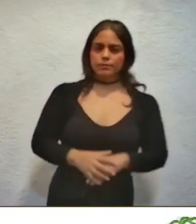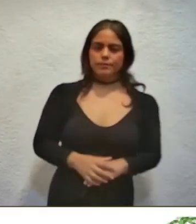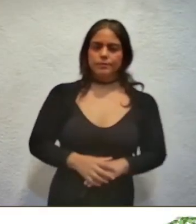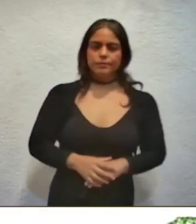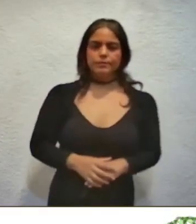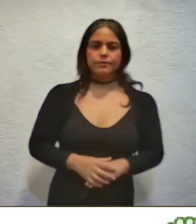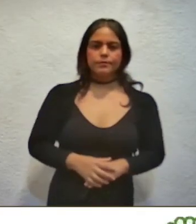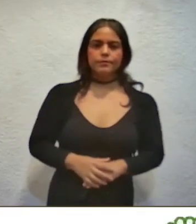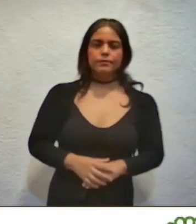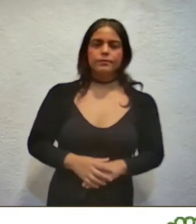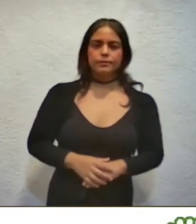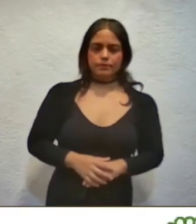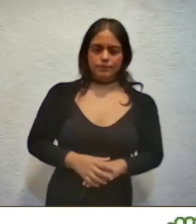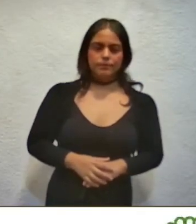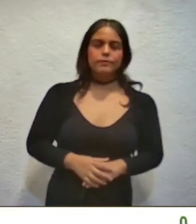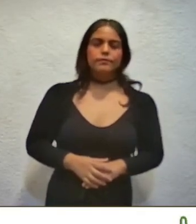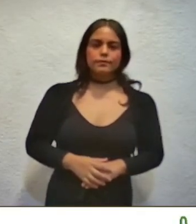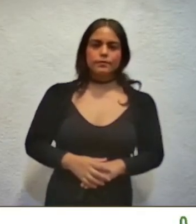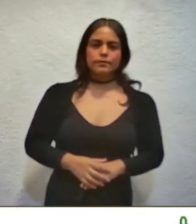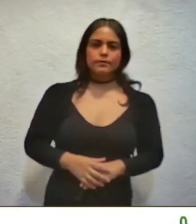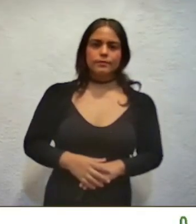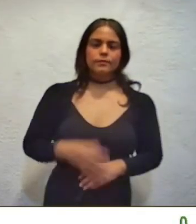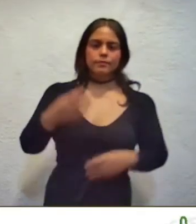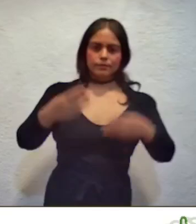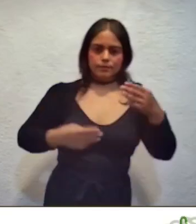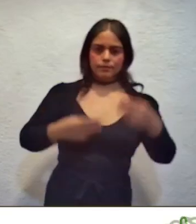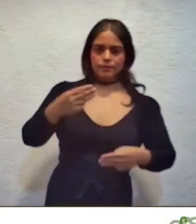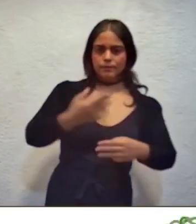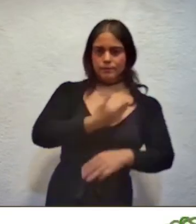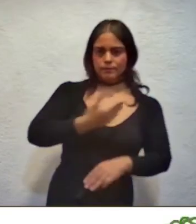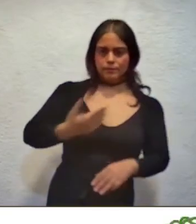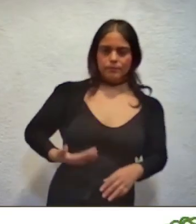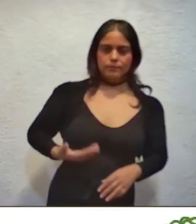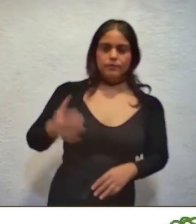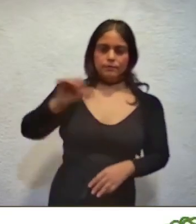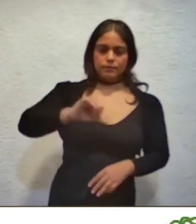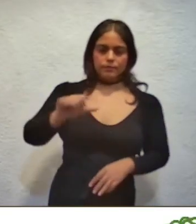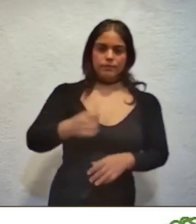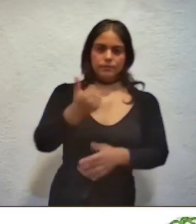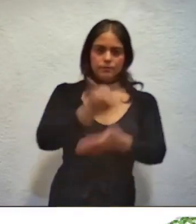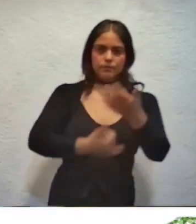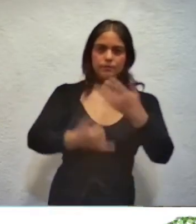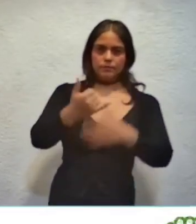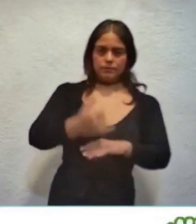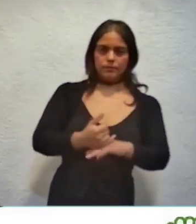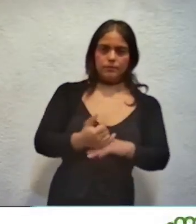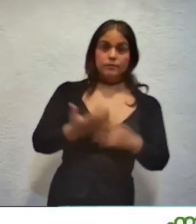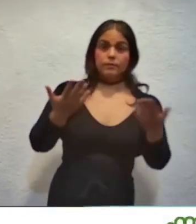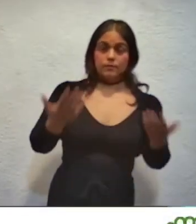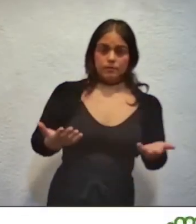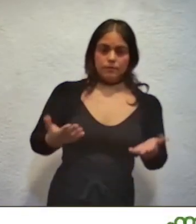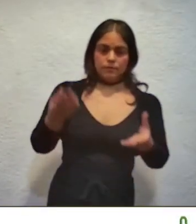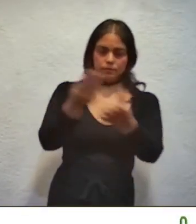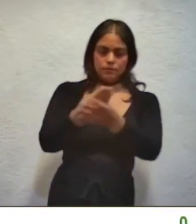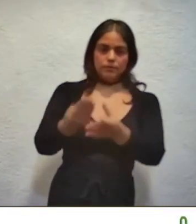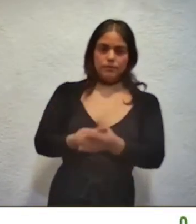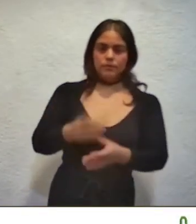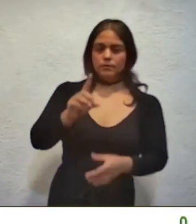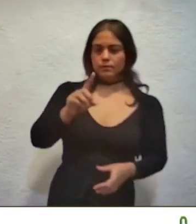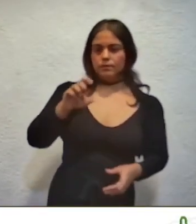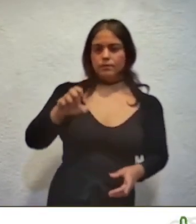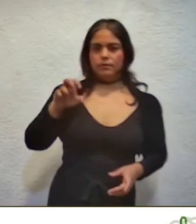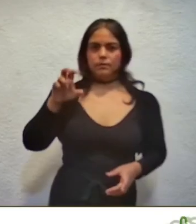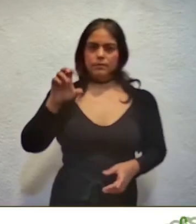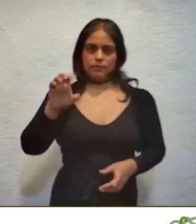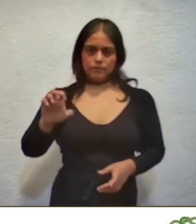gusto, magistrada presidenta, magistrada, magistrados. Doy cuenta con el proyecto de acuerdo plenario relativo al expediente número TEE